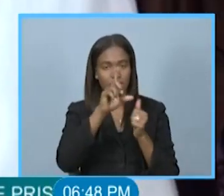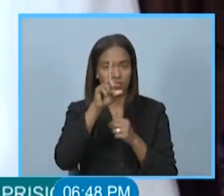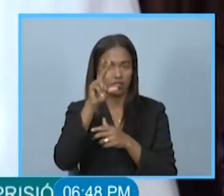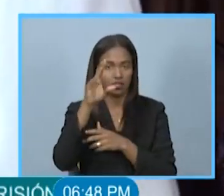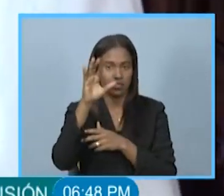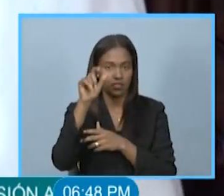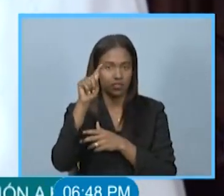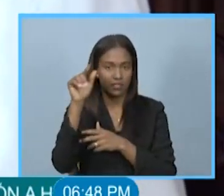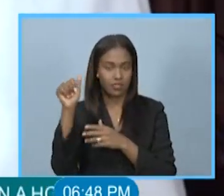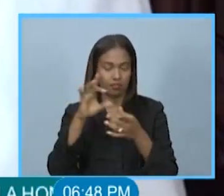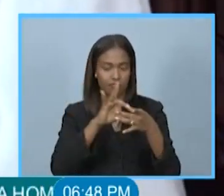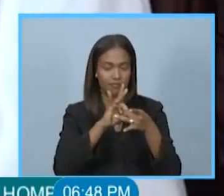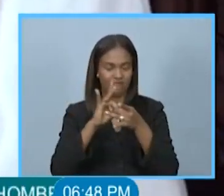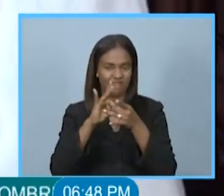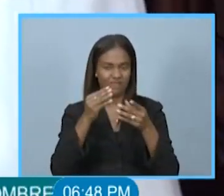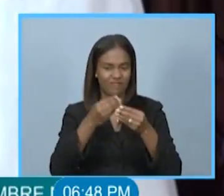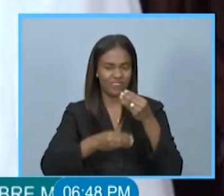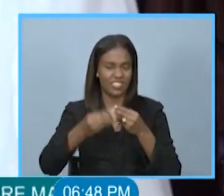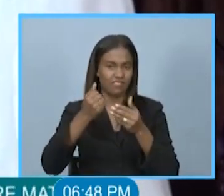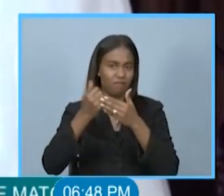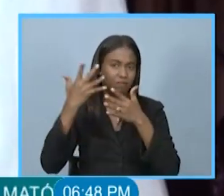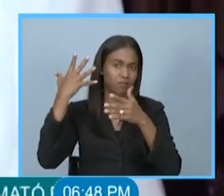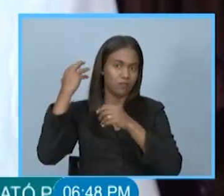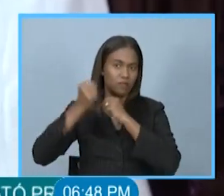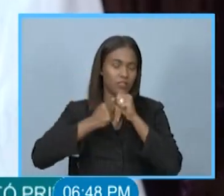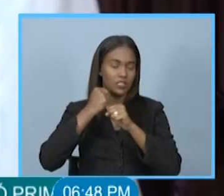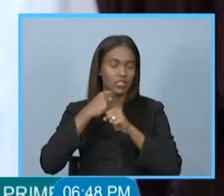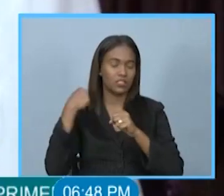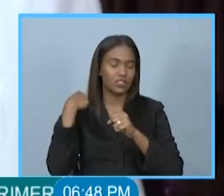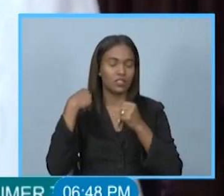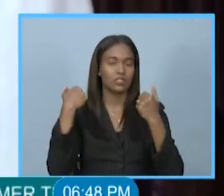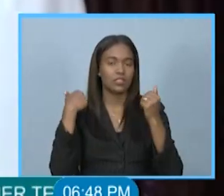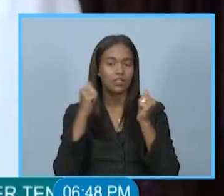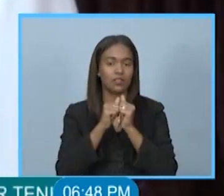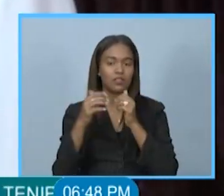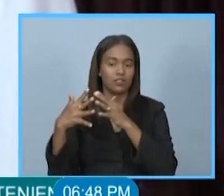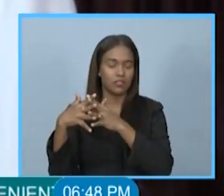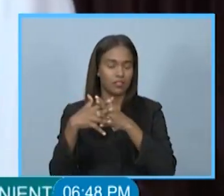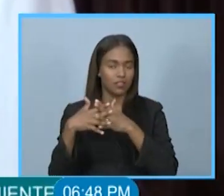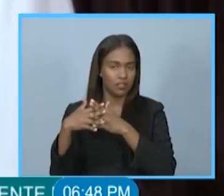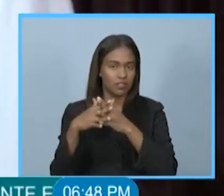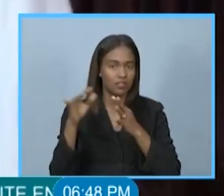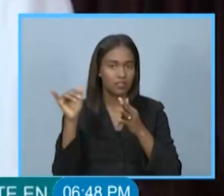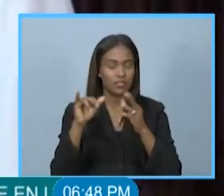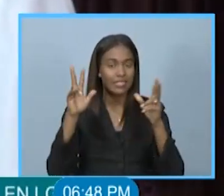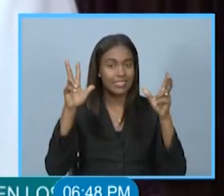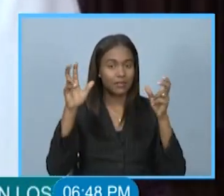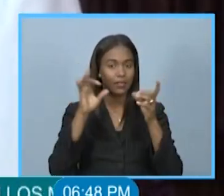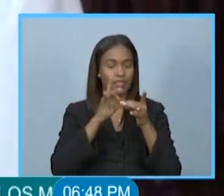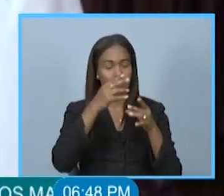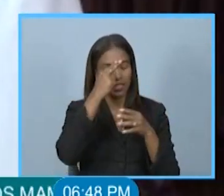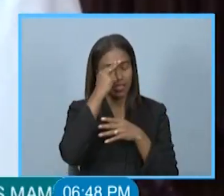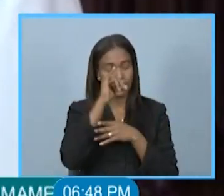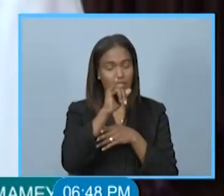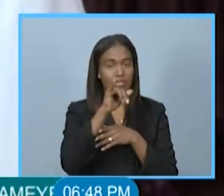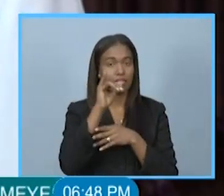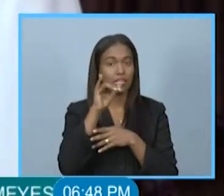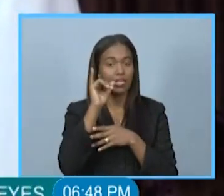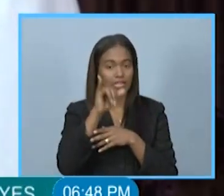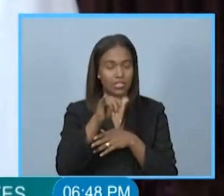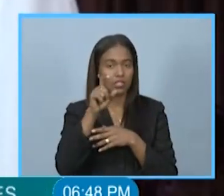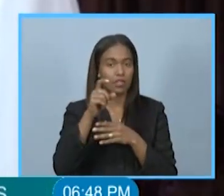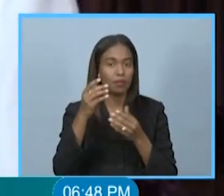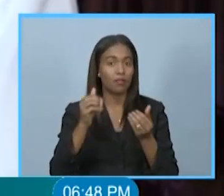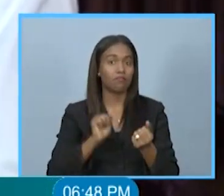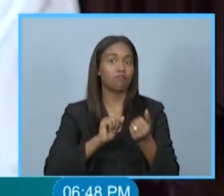recafta relaciones diplomáticas de hace muchos años que tenemos con Estados Unidos y el tema de Haití sí a eso hay